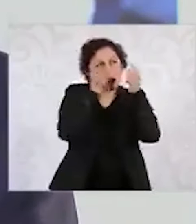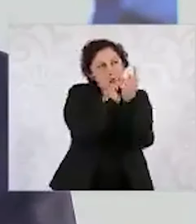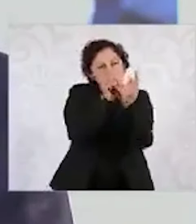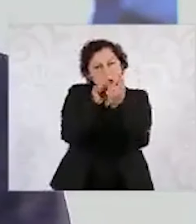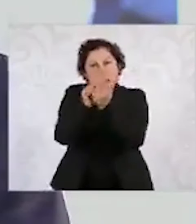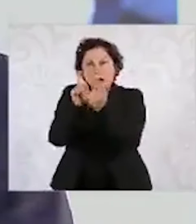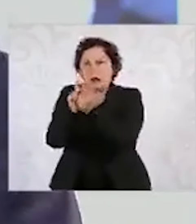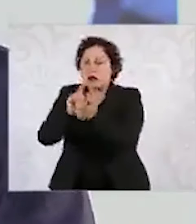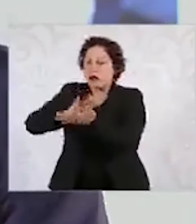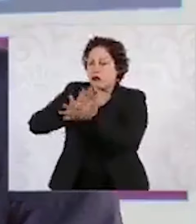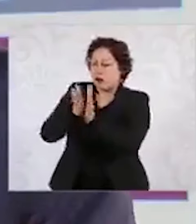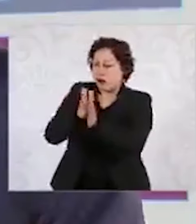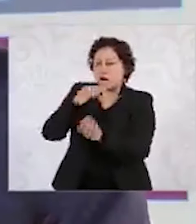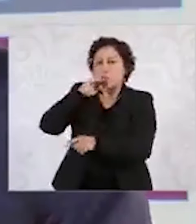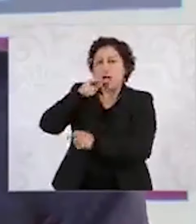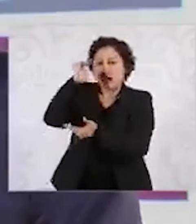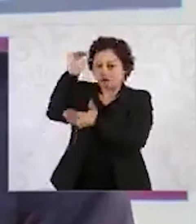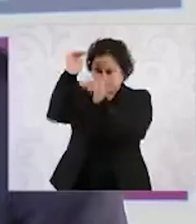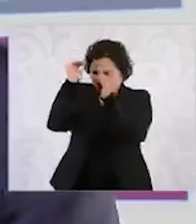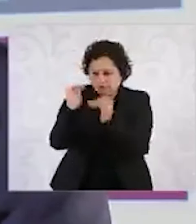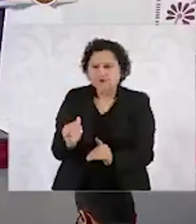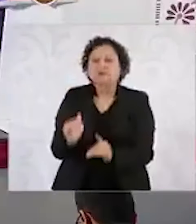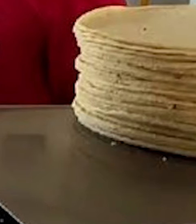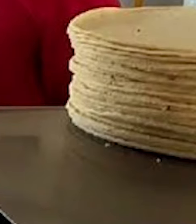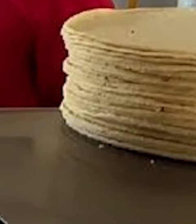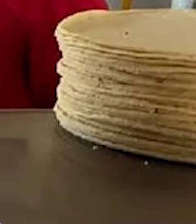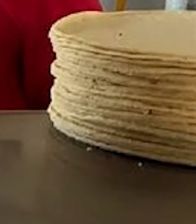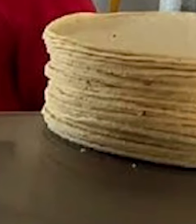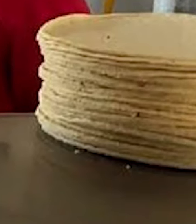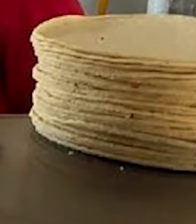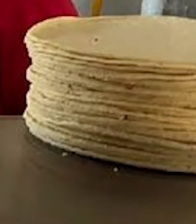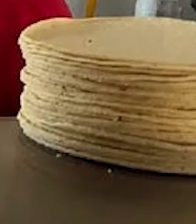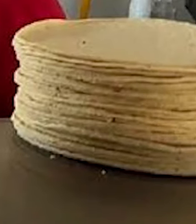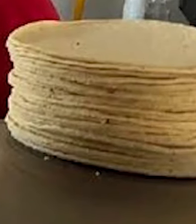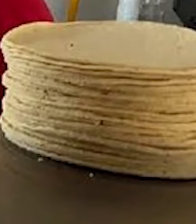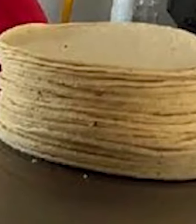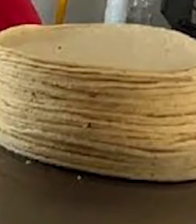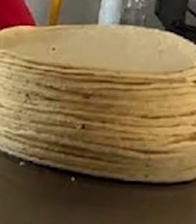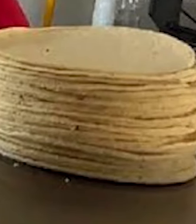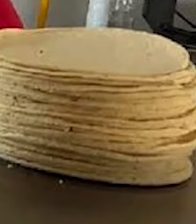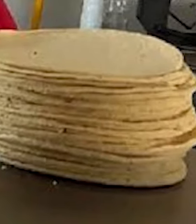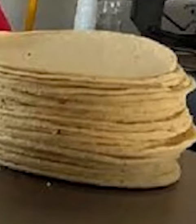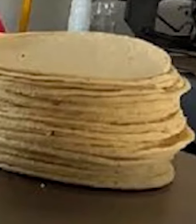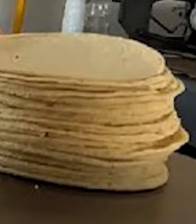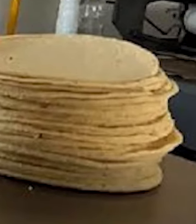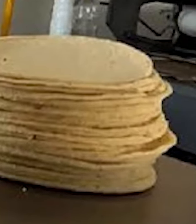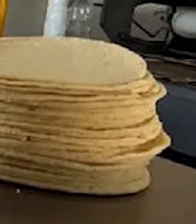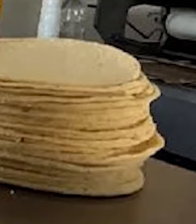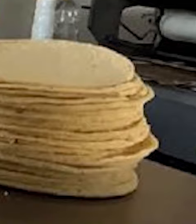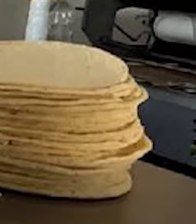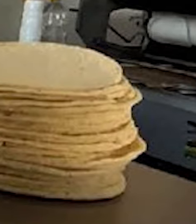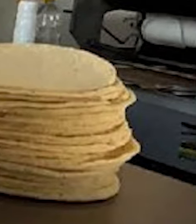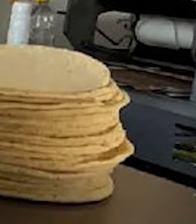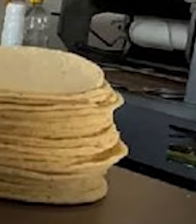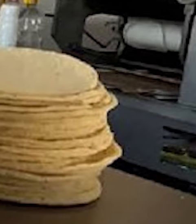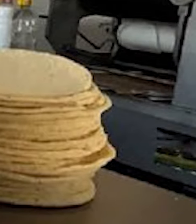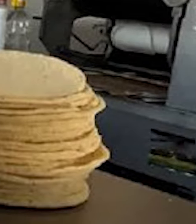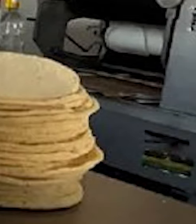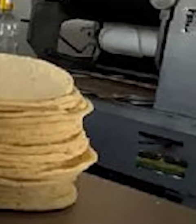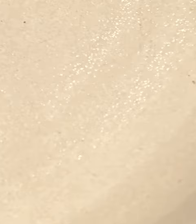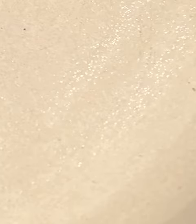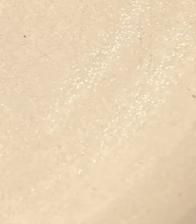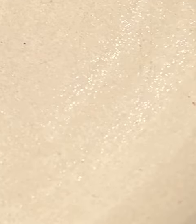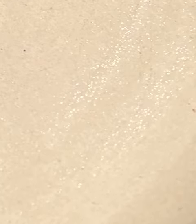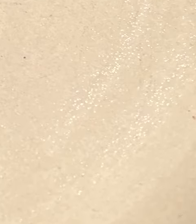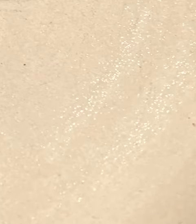consumidores, particularmente a las personas más pobres y vulnerables, que gastan un porcentaje muy alto de todo su ingreso en comprar este producto, que